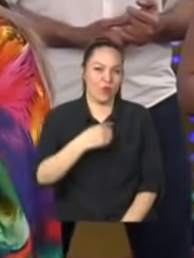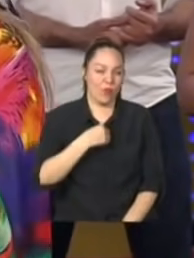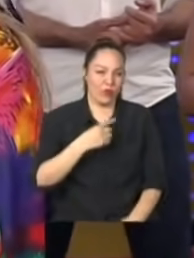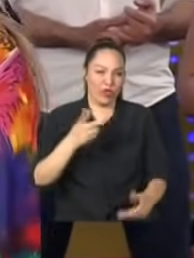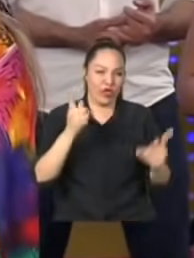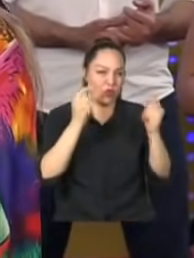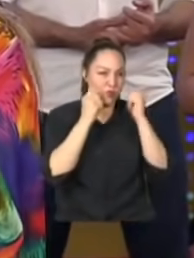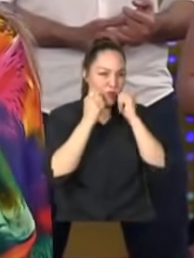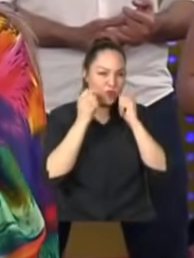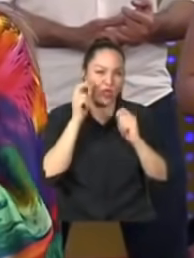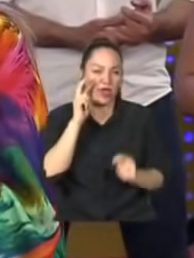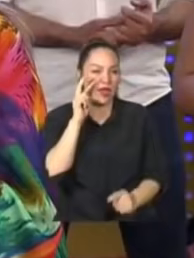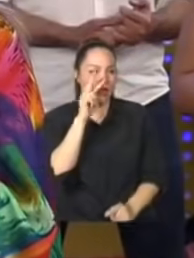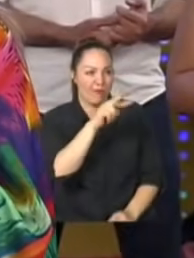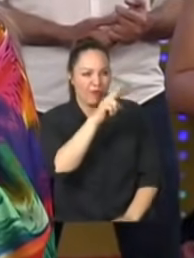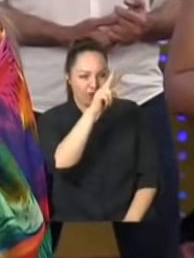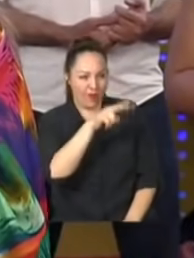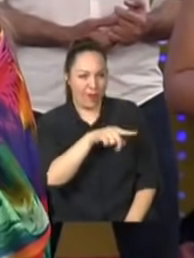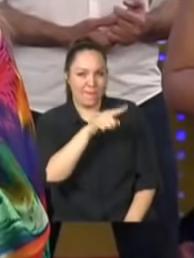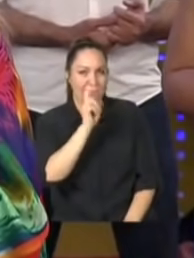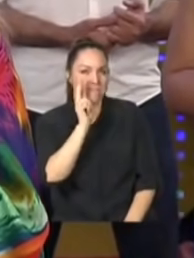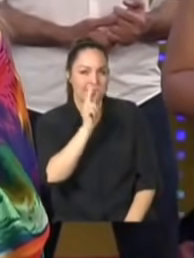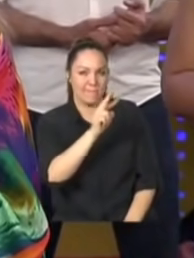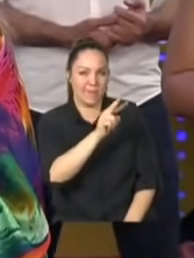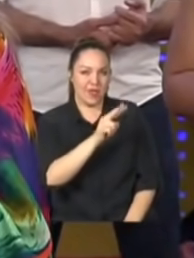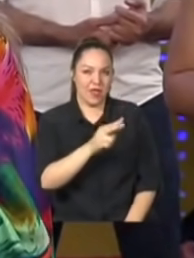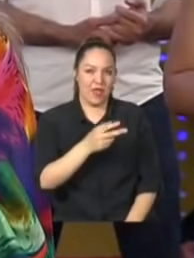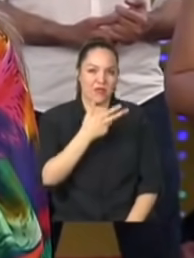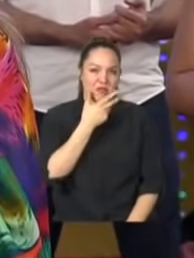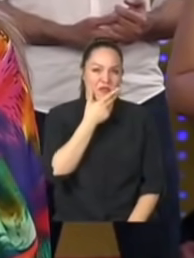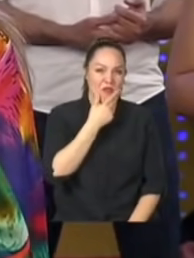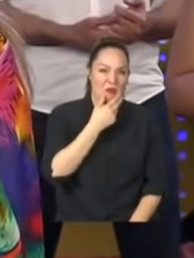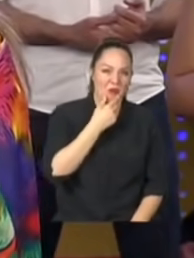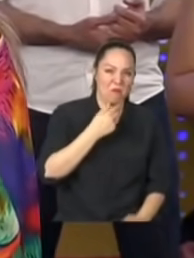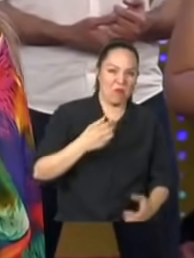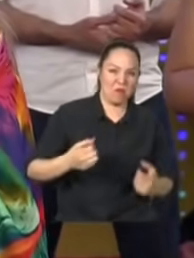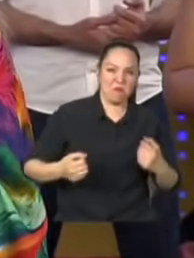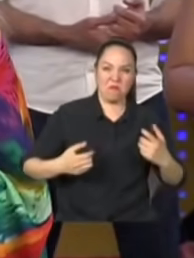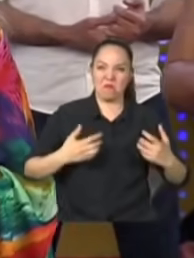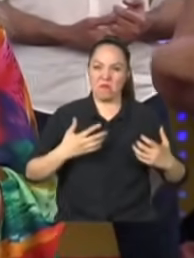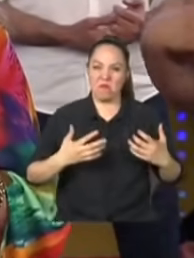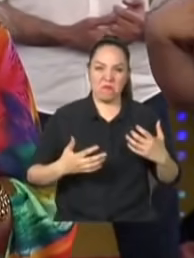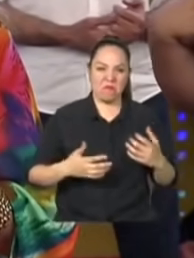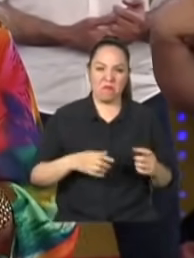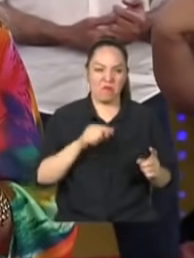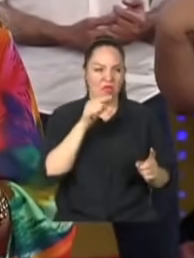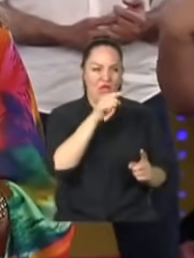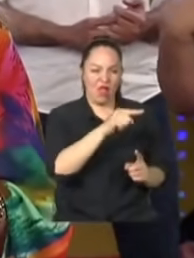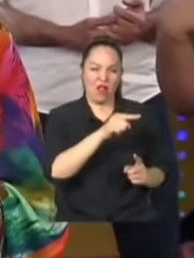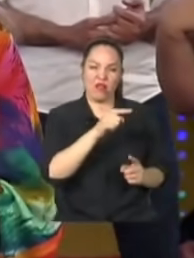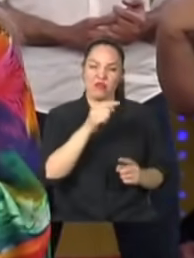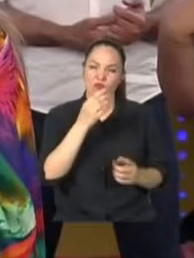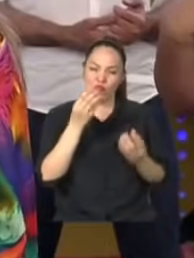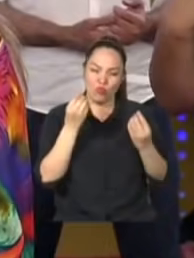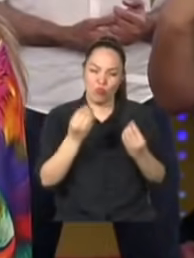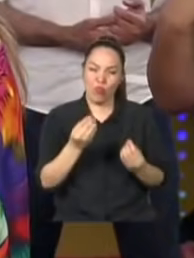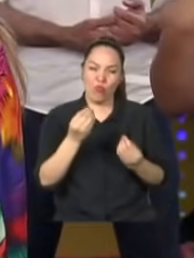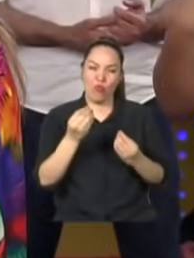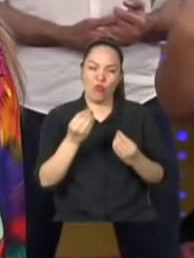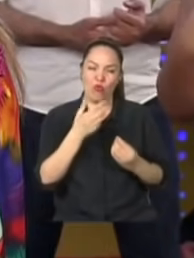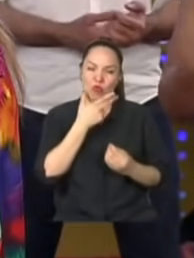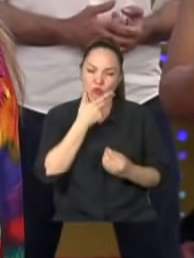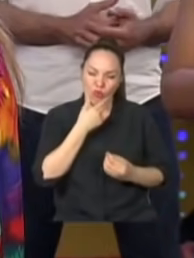ve este hombre enojón, corajudo, arrebatado, que habla de más, es un super caballero con su